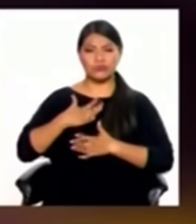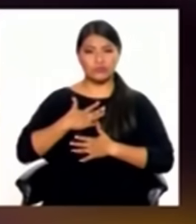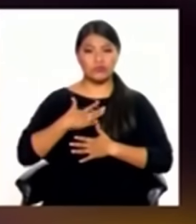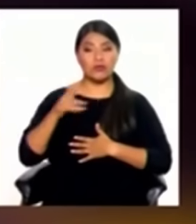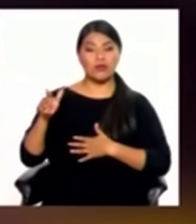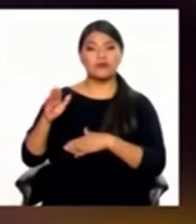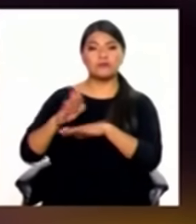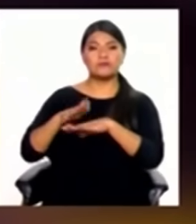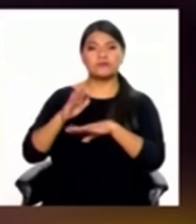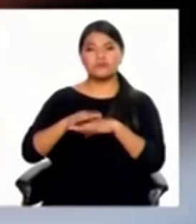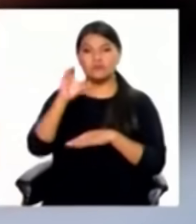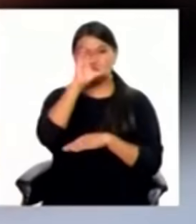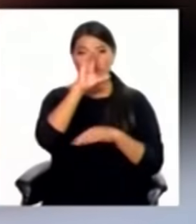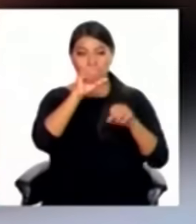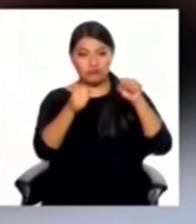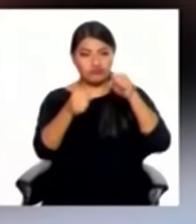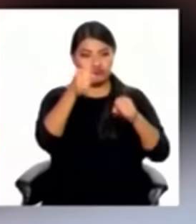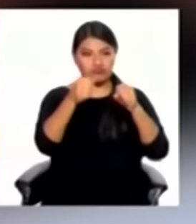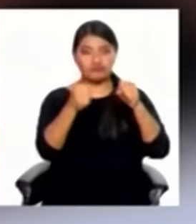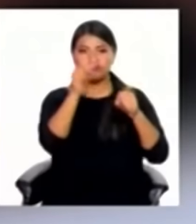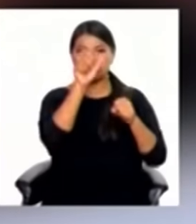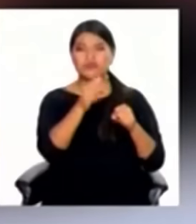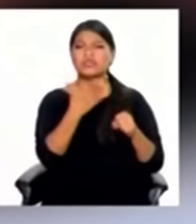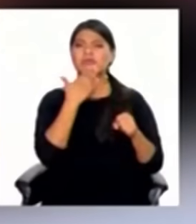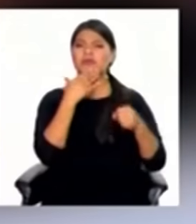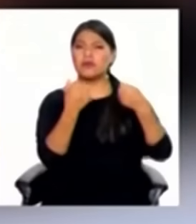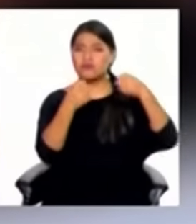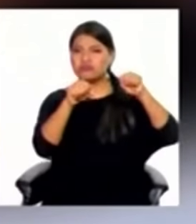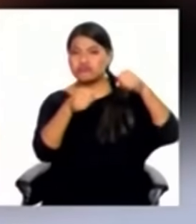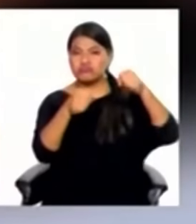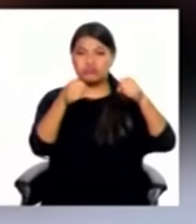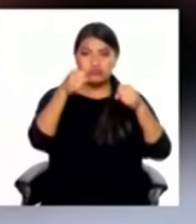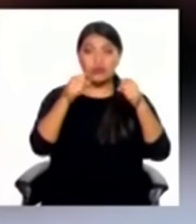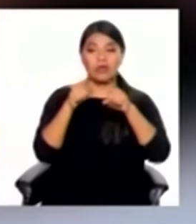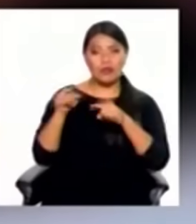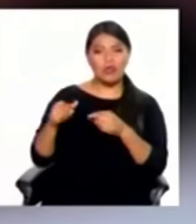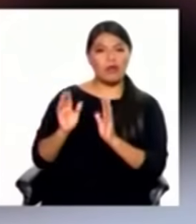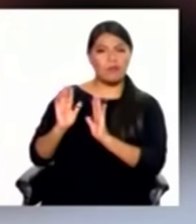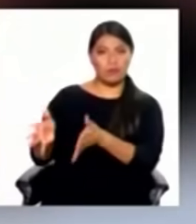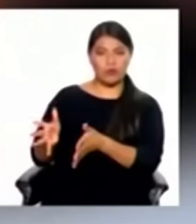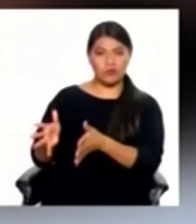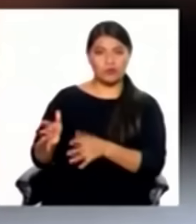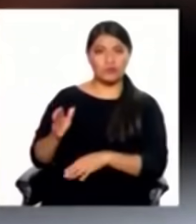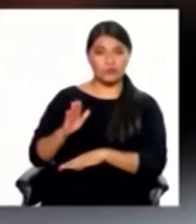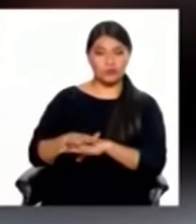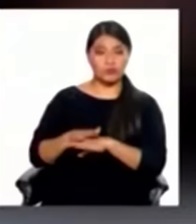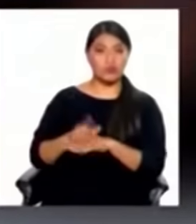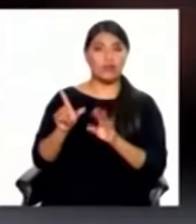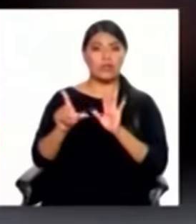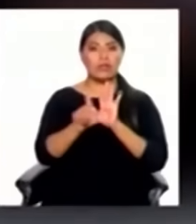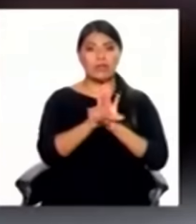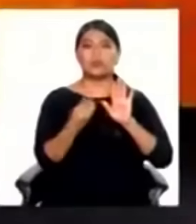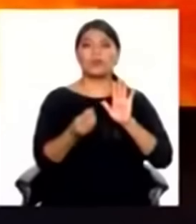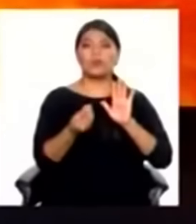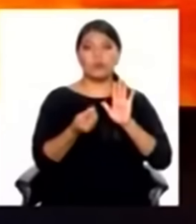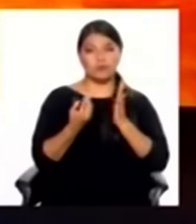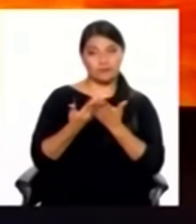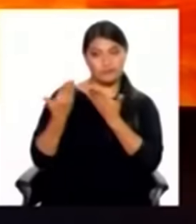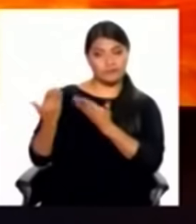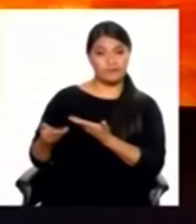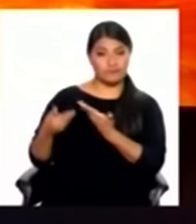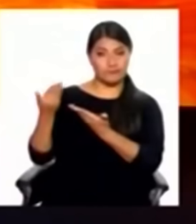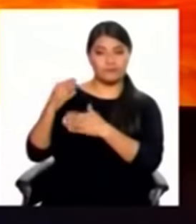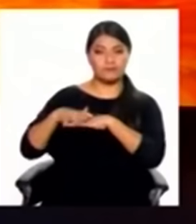que identificarlos porque hay que dar con el paradero y que reciban todo el peso de la ley. Vamos a conocer más detalles cómo se